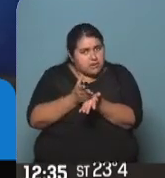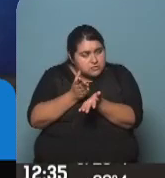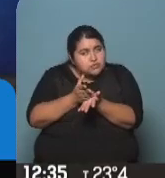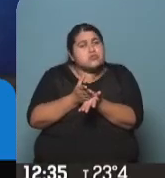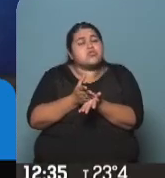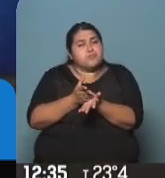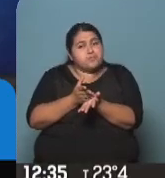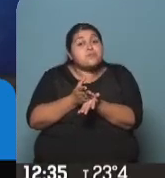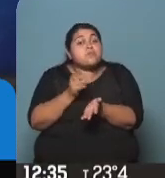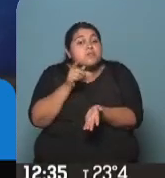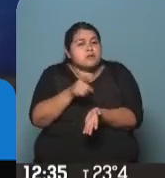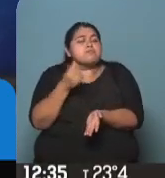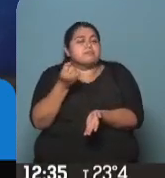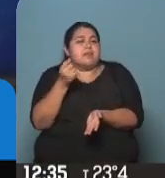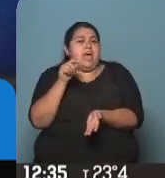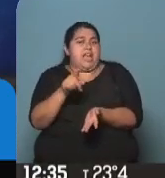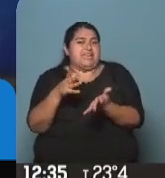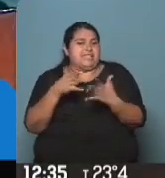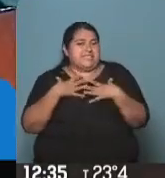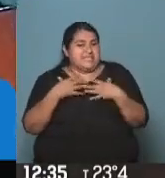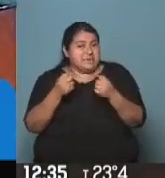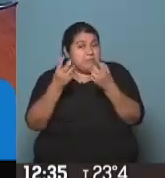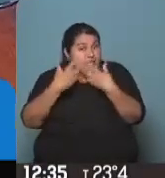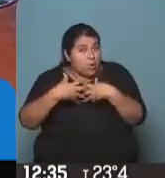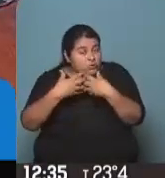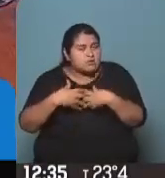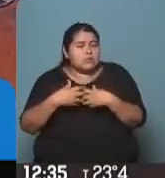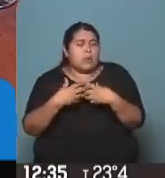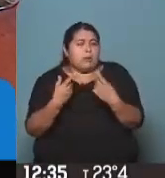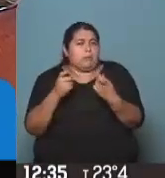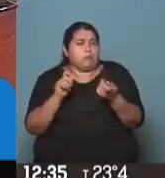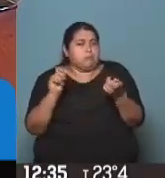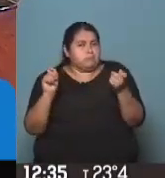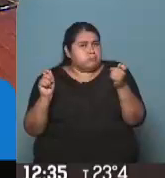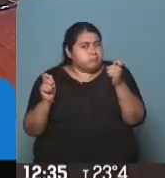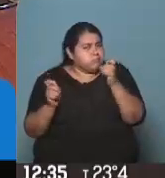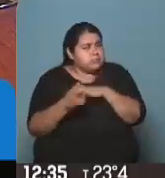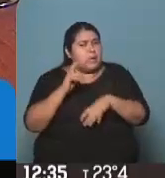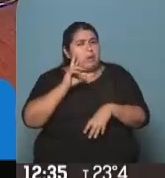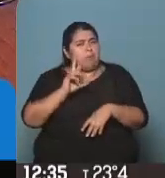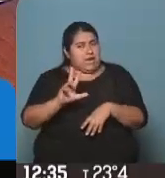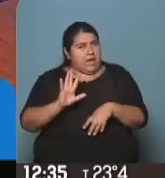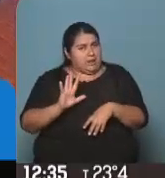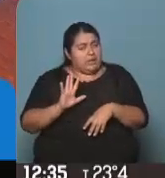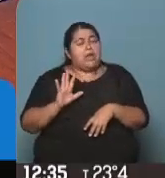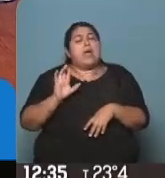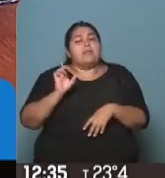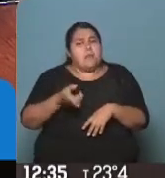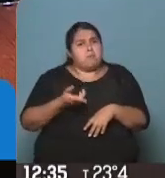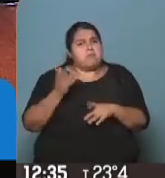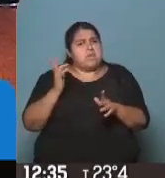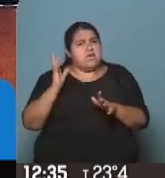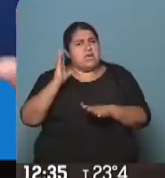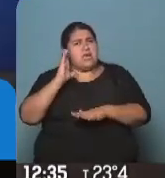tiene que ver con el sistema de salud, implica un cambio en la modalidad de abordaje, que va más allá del cambio de